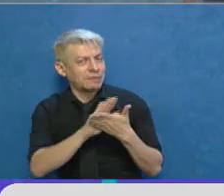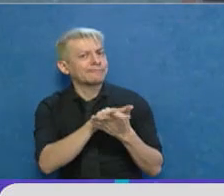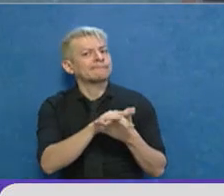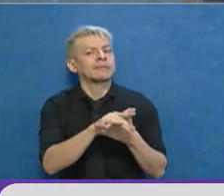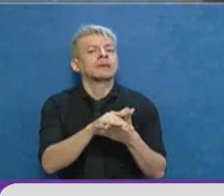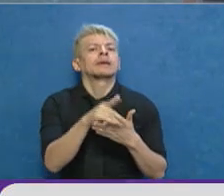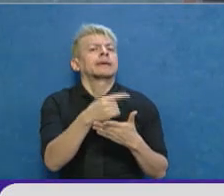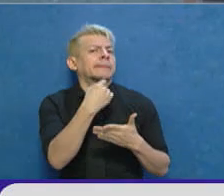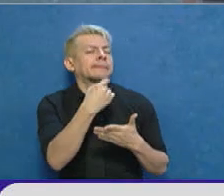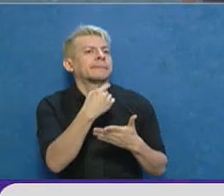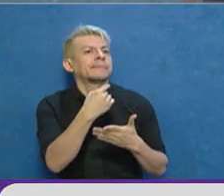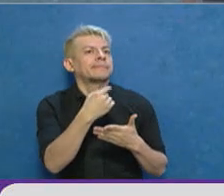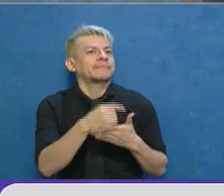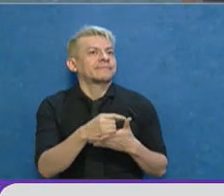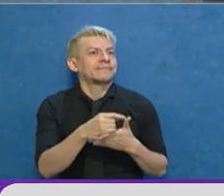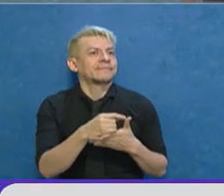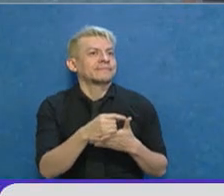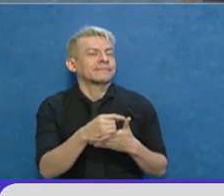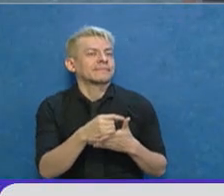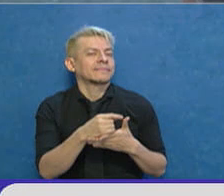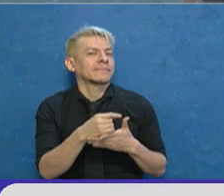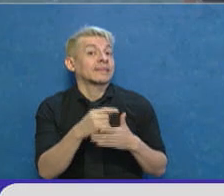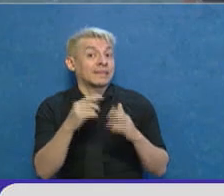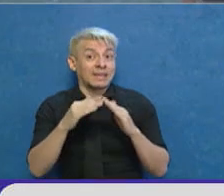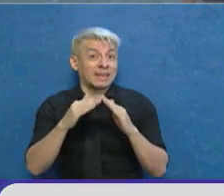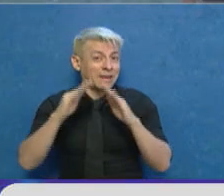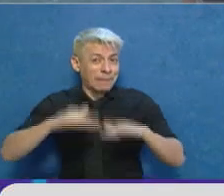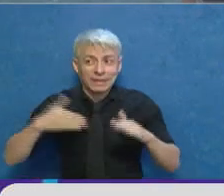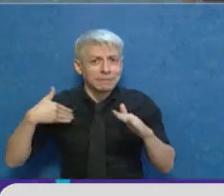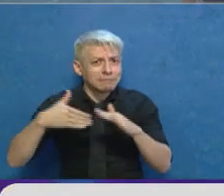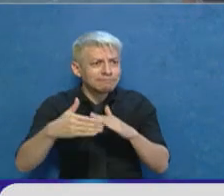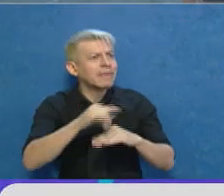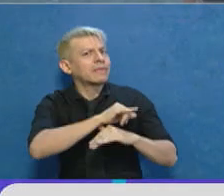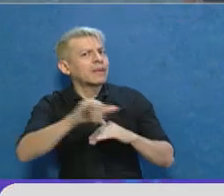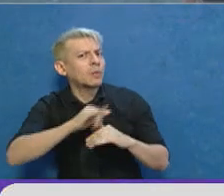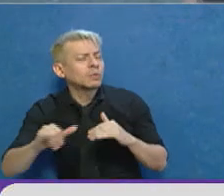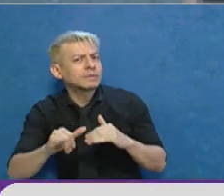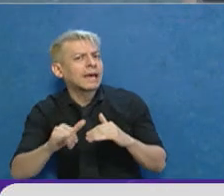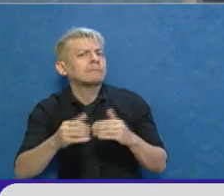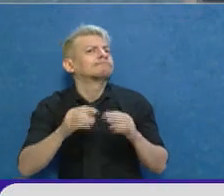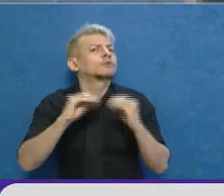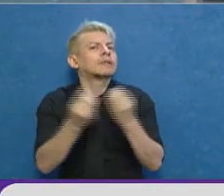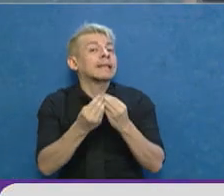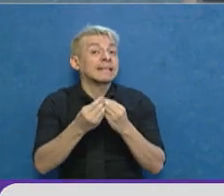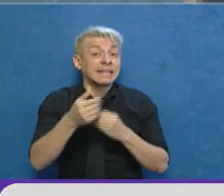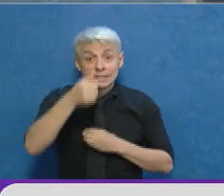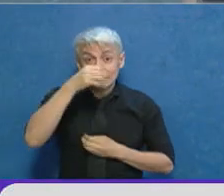segunda pregunta. Durante la pandemia. Sí. Y después, preguntarle durante la pandemia, 60.000.